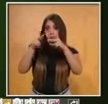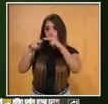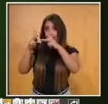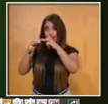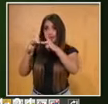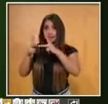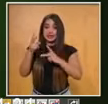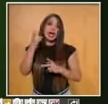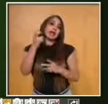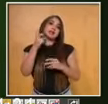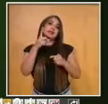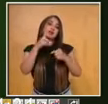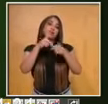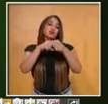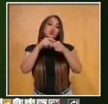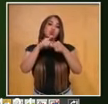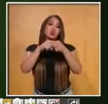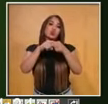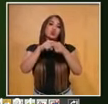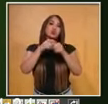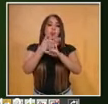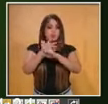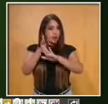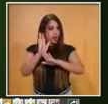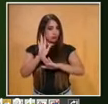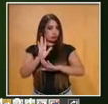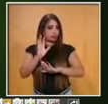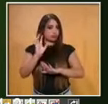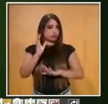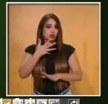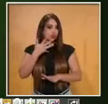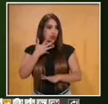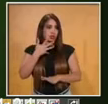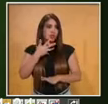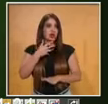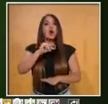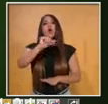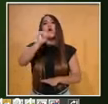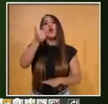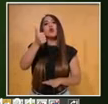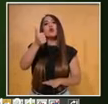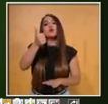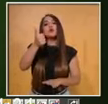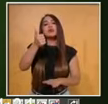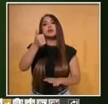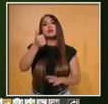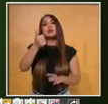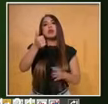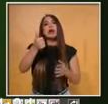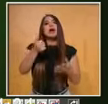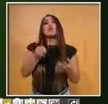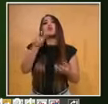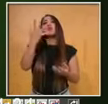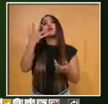la de color blanco. ¿En cuántas partes está dividida la hoja rosa?